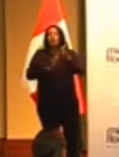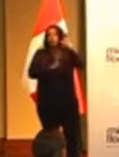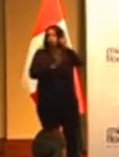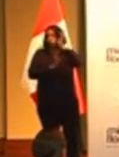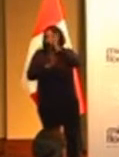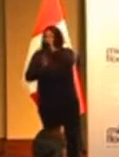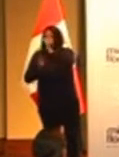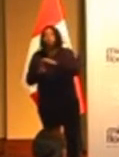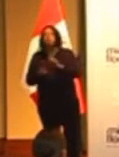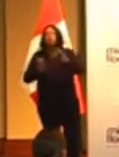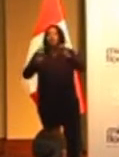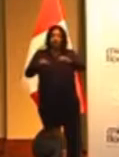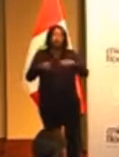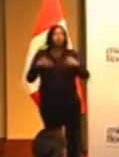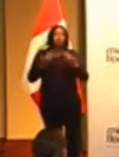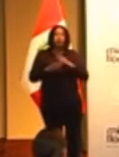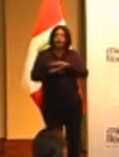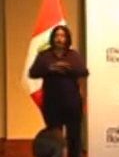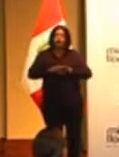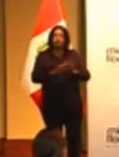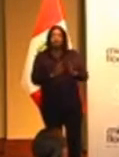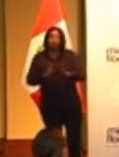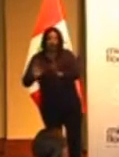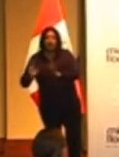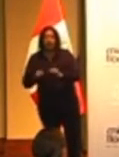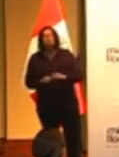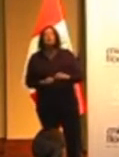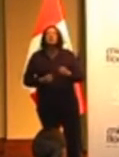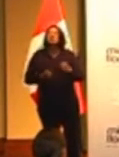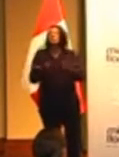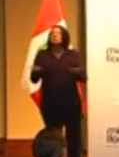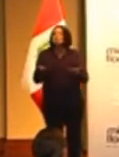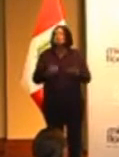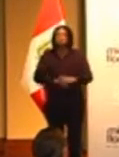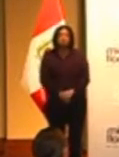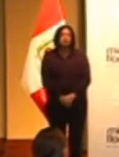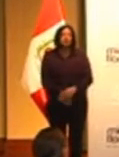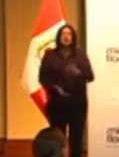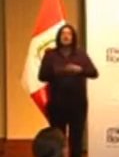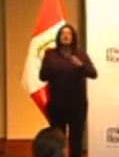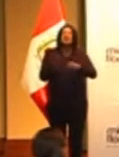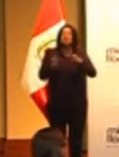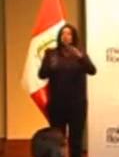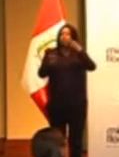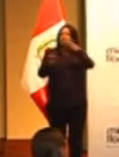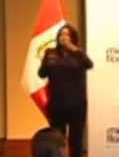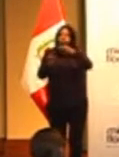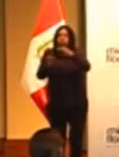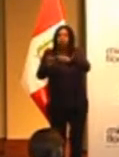talleres para poder lograr el plan que tenemos. ¿Cuáles son los lineamientos